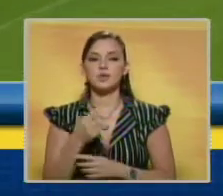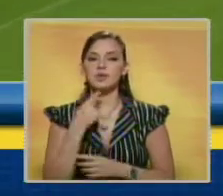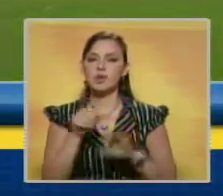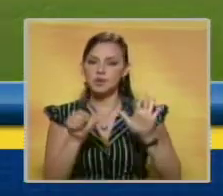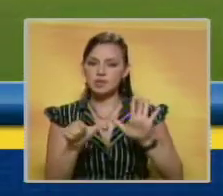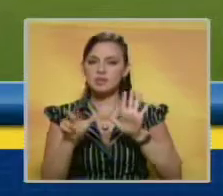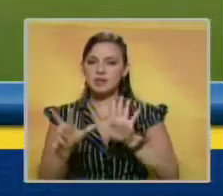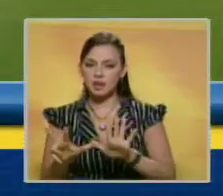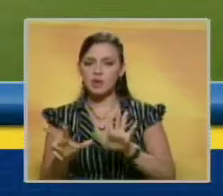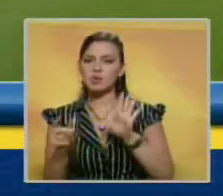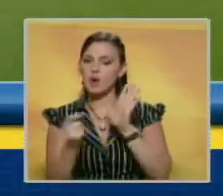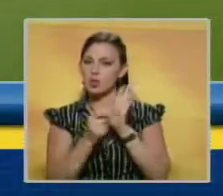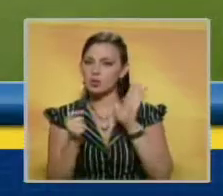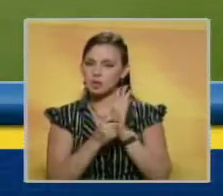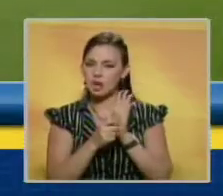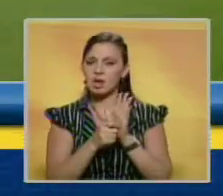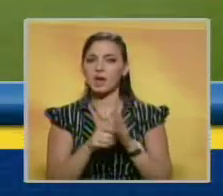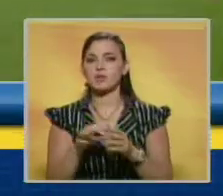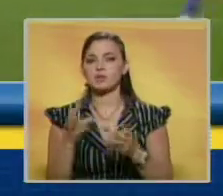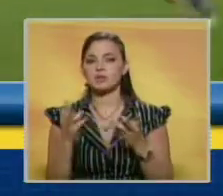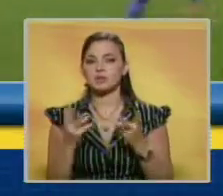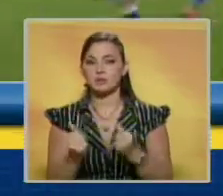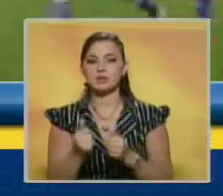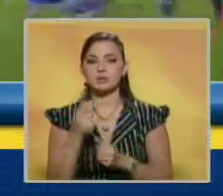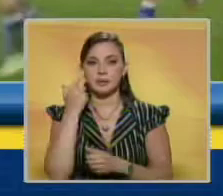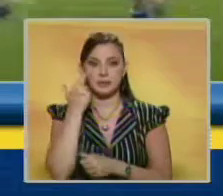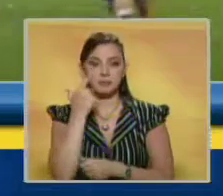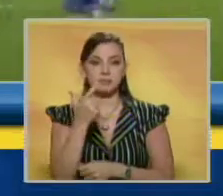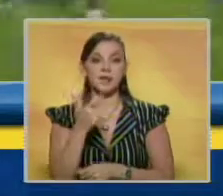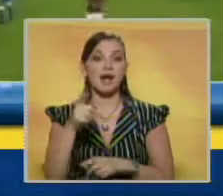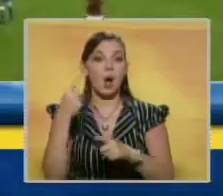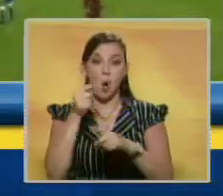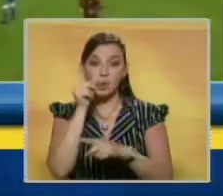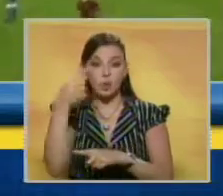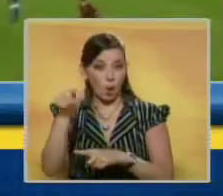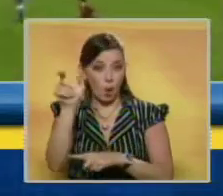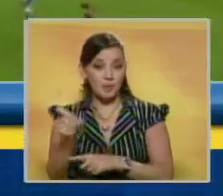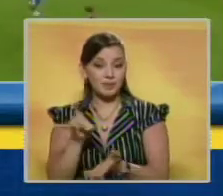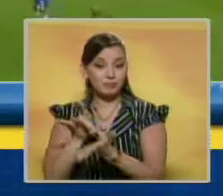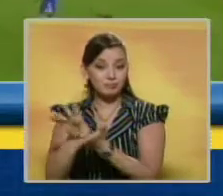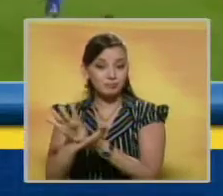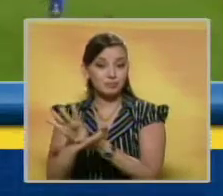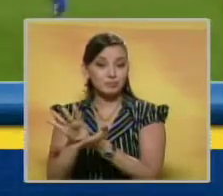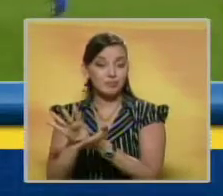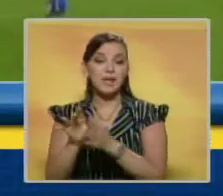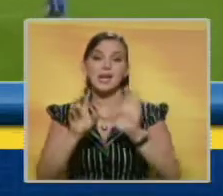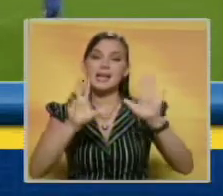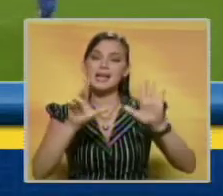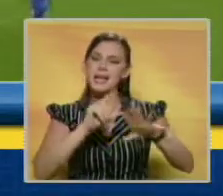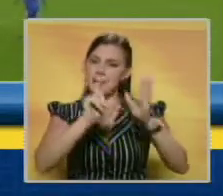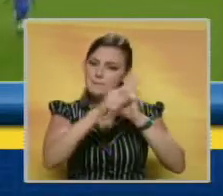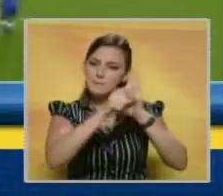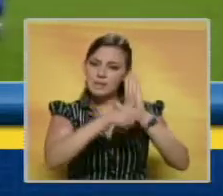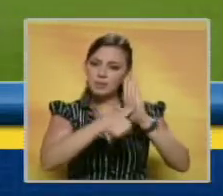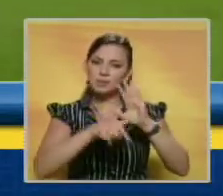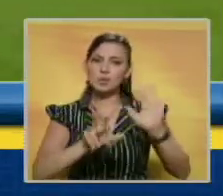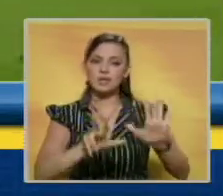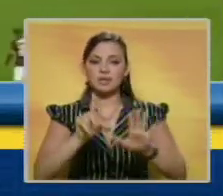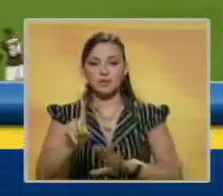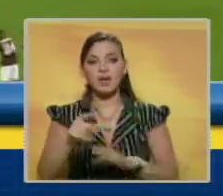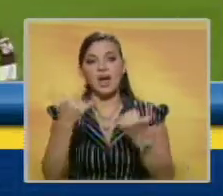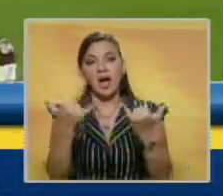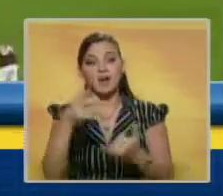78 anotaron los tantos genoveses. Seydou Keita fue expulsado por los capitalinos a los 81. Si bien la Roma se mantiene en el segundo lugar